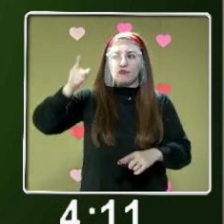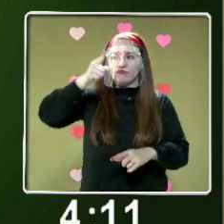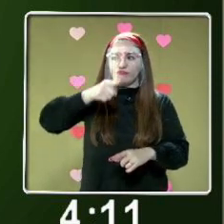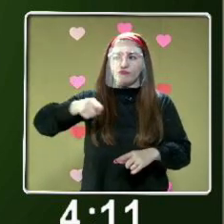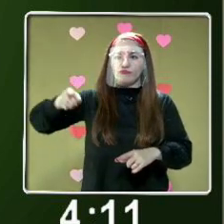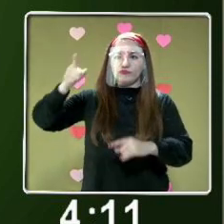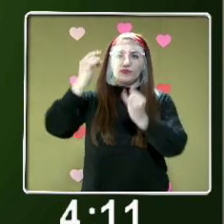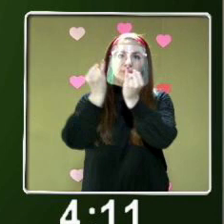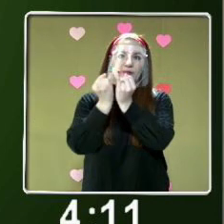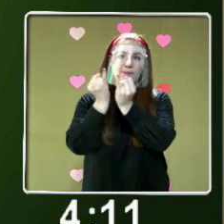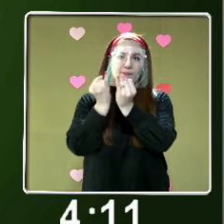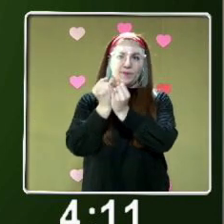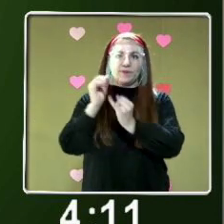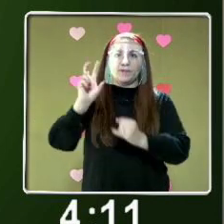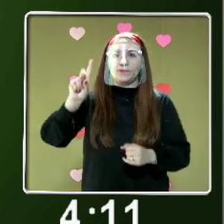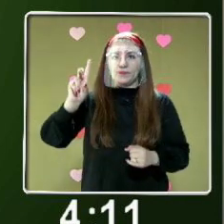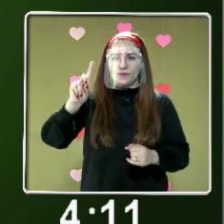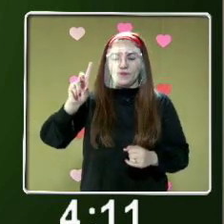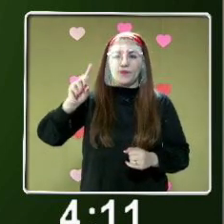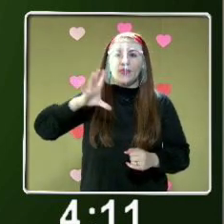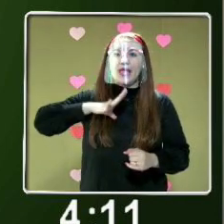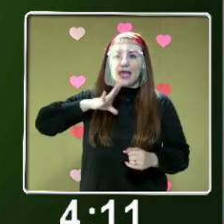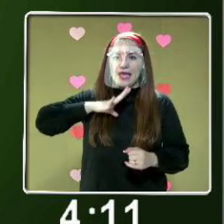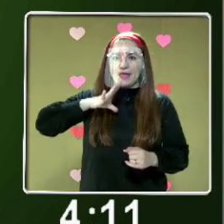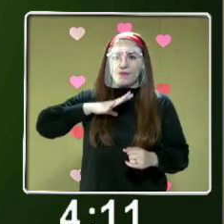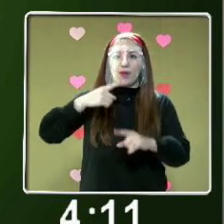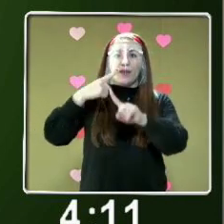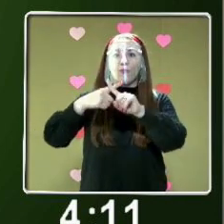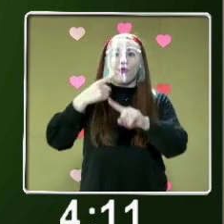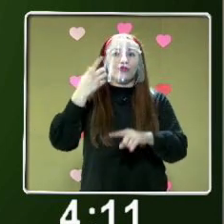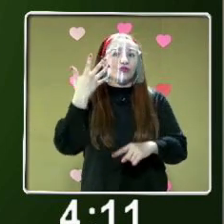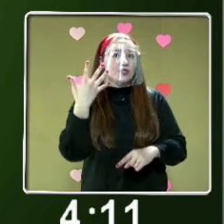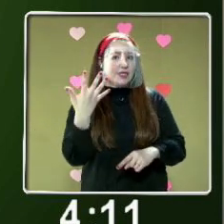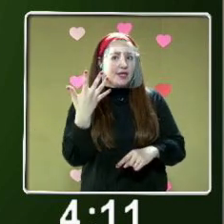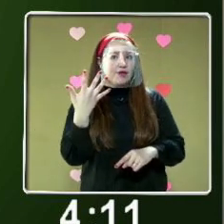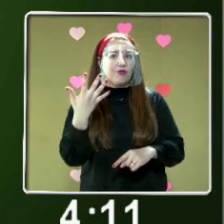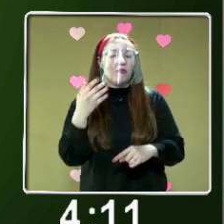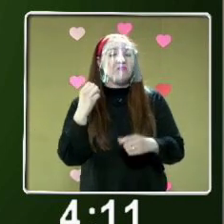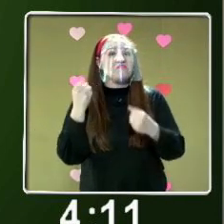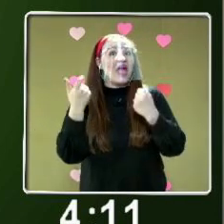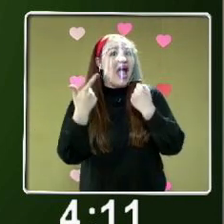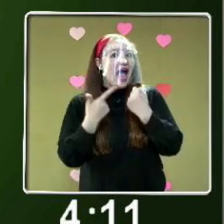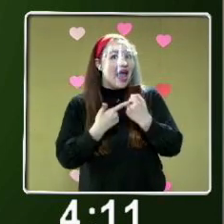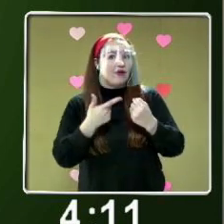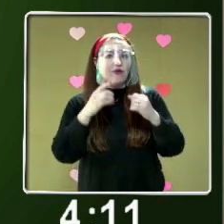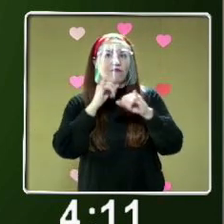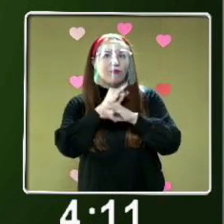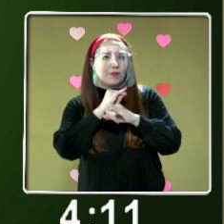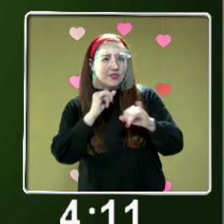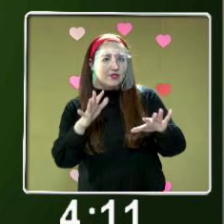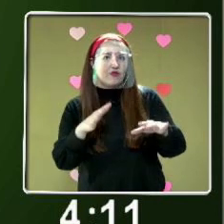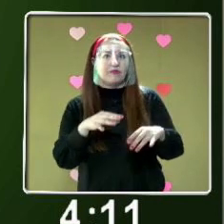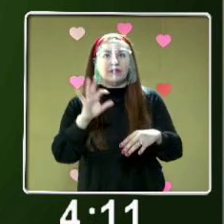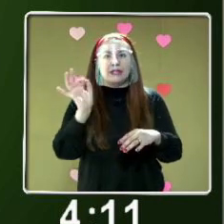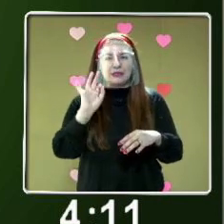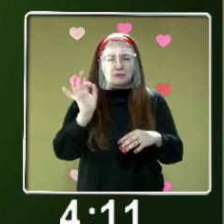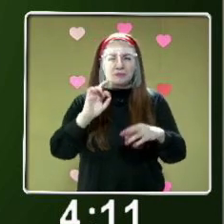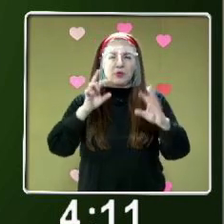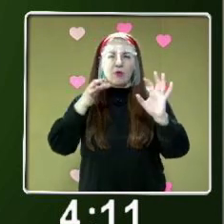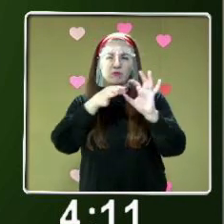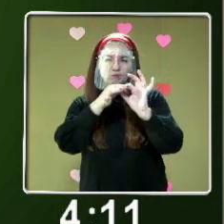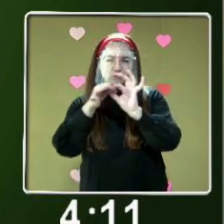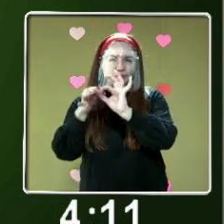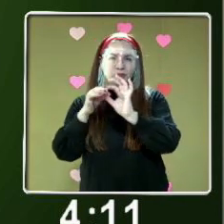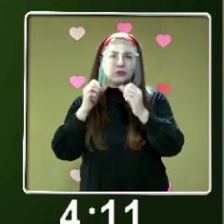al 30 y viene por un por 5. O sea, como que algo tiene que ver esa información, como que están relacionados